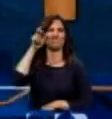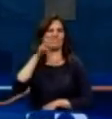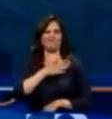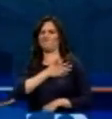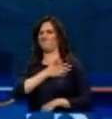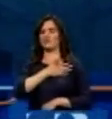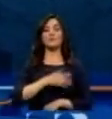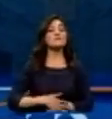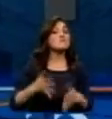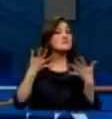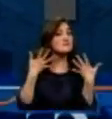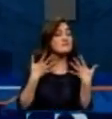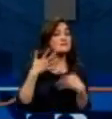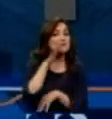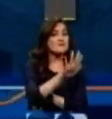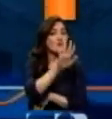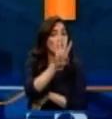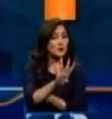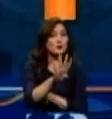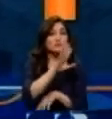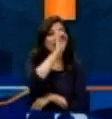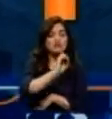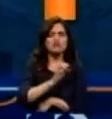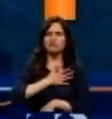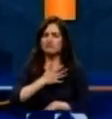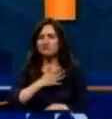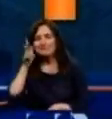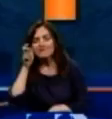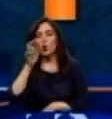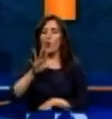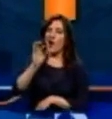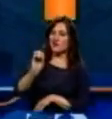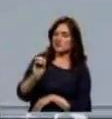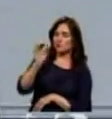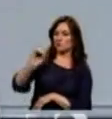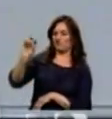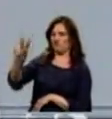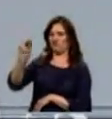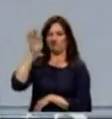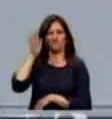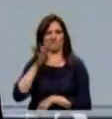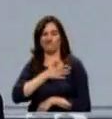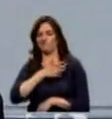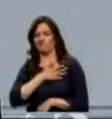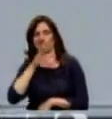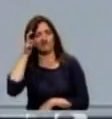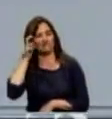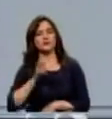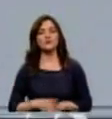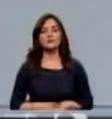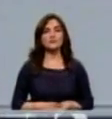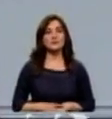hace. En Guayaquil un 54% le cree y un 40% no. Creo que la apertura que ha